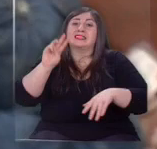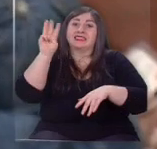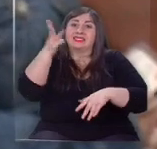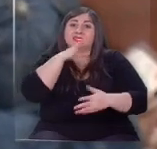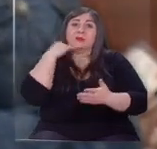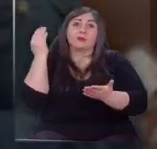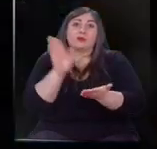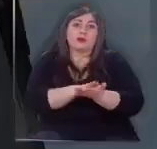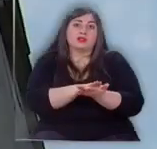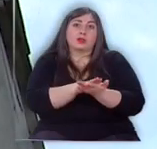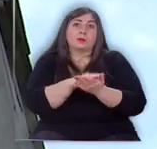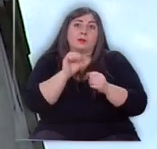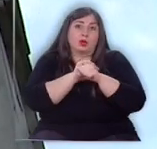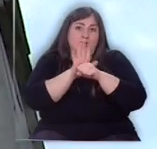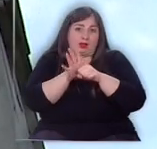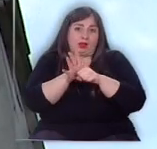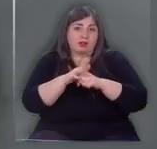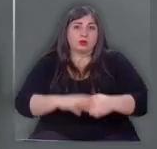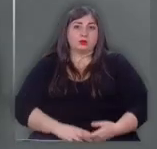por coronavirus.